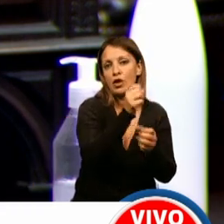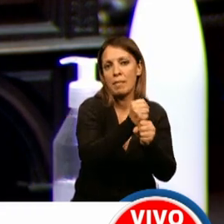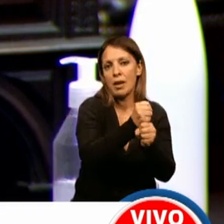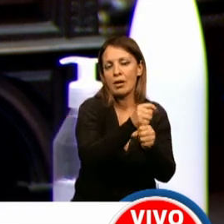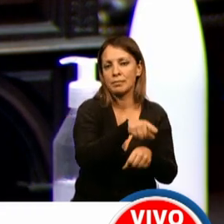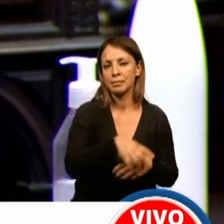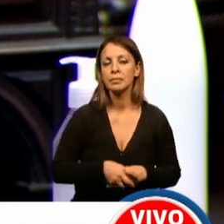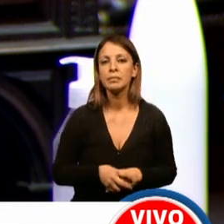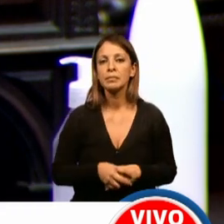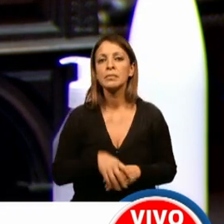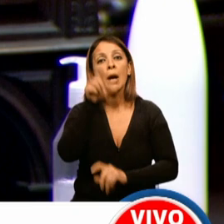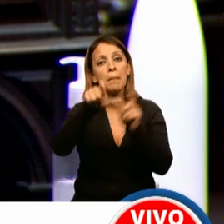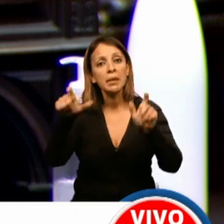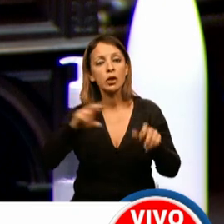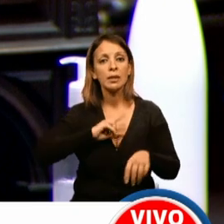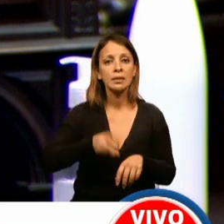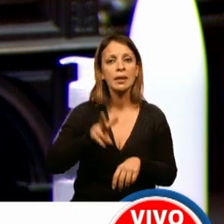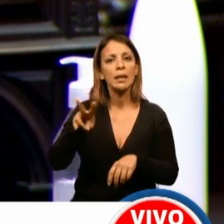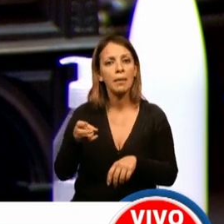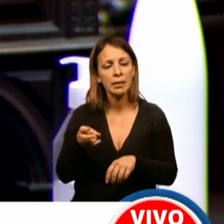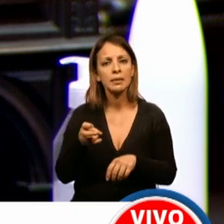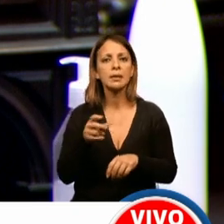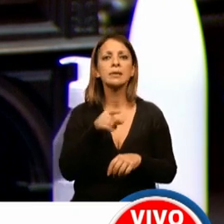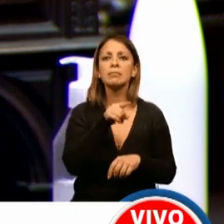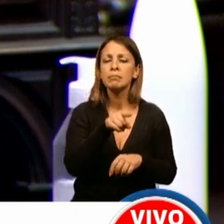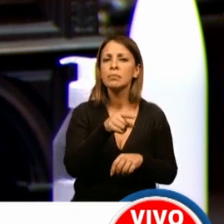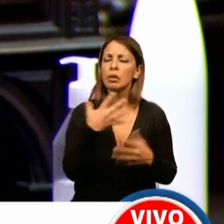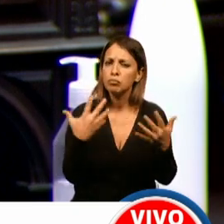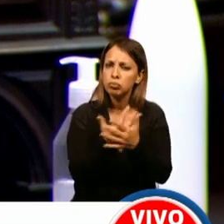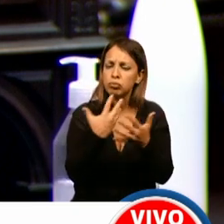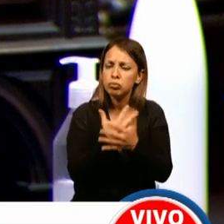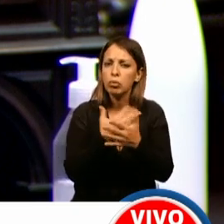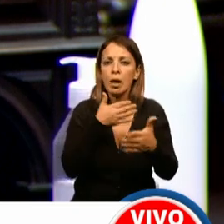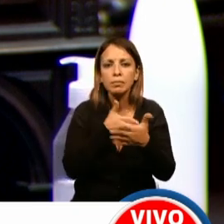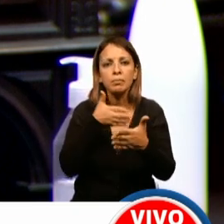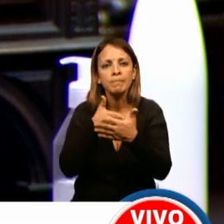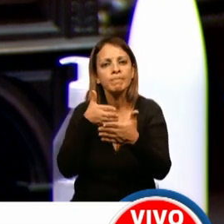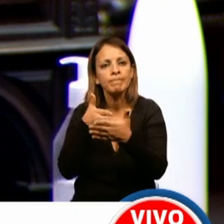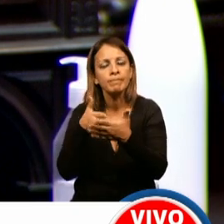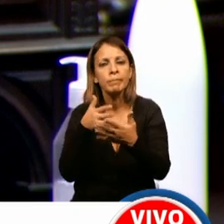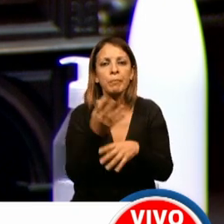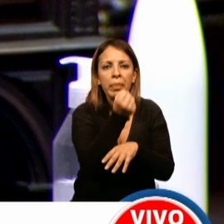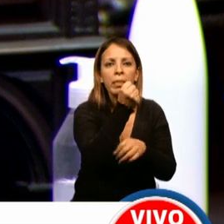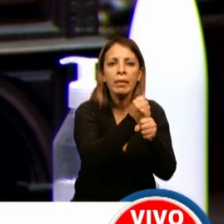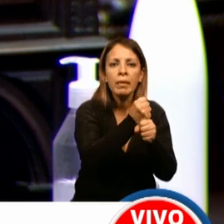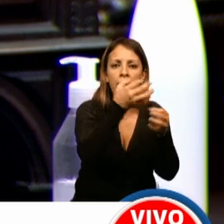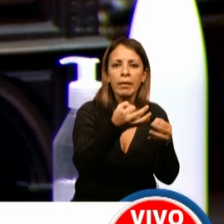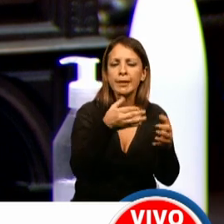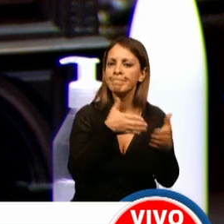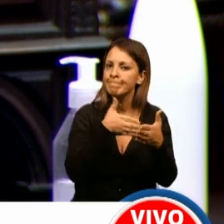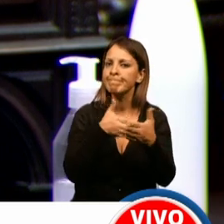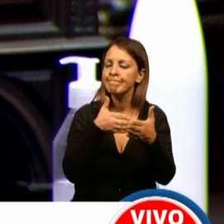las personas trans travestis y transexuales y trangéneros sufren grandes dificultades para conseguir un trabajo formal y digno